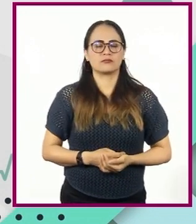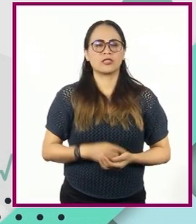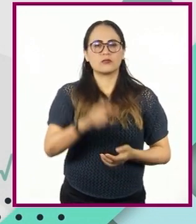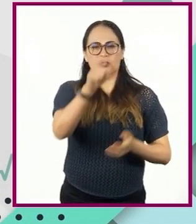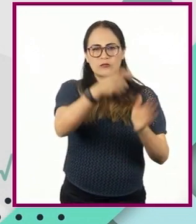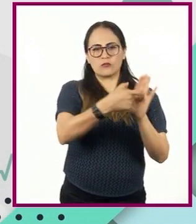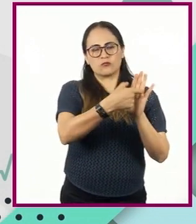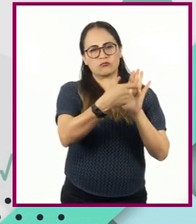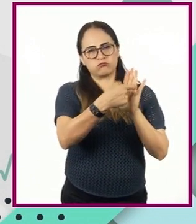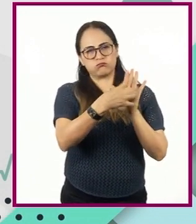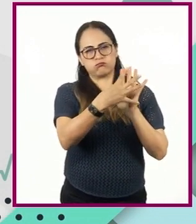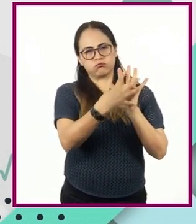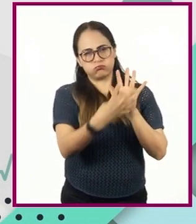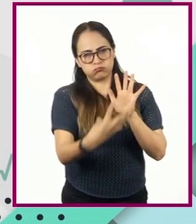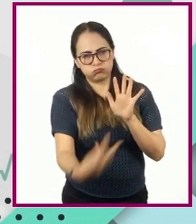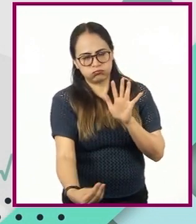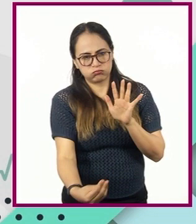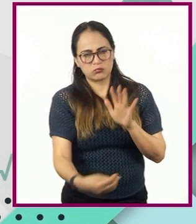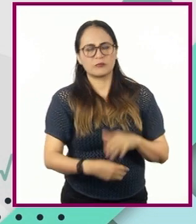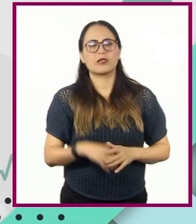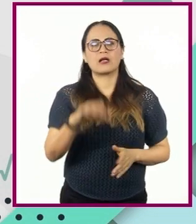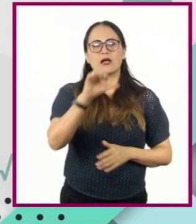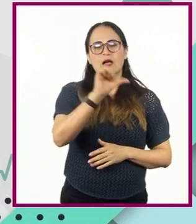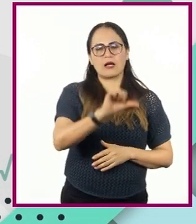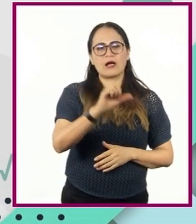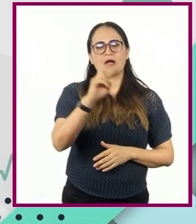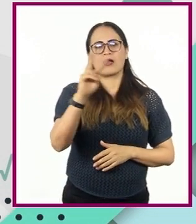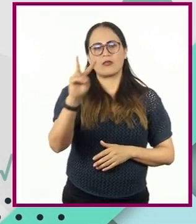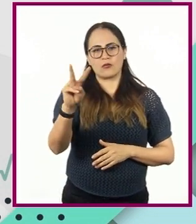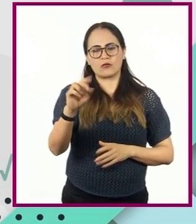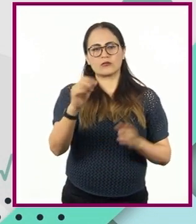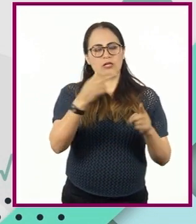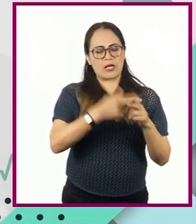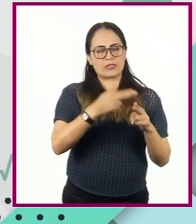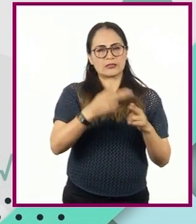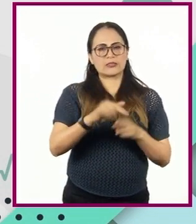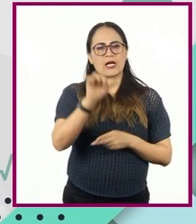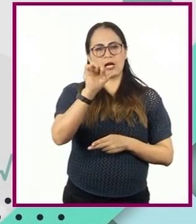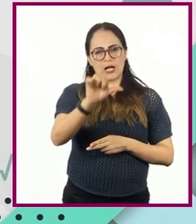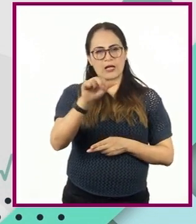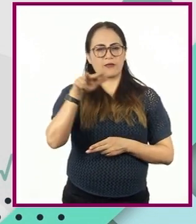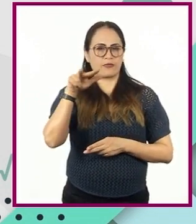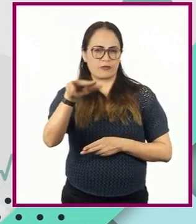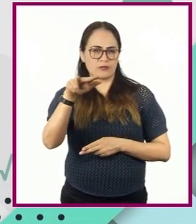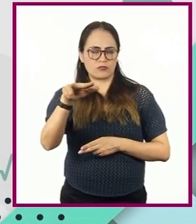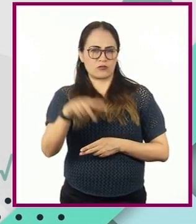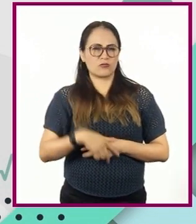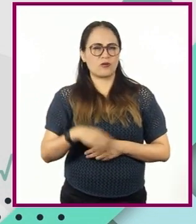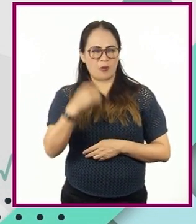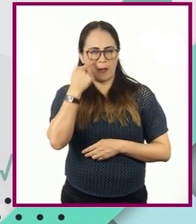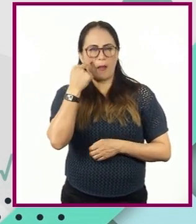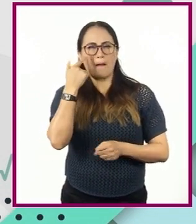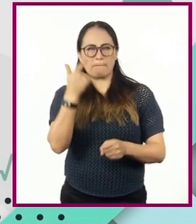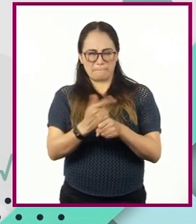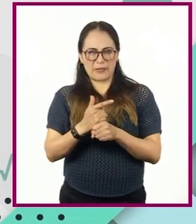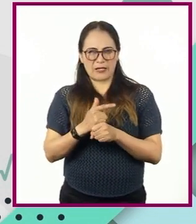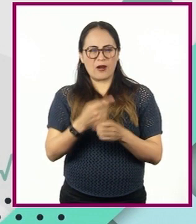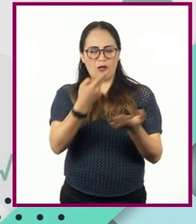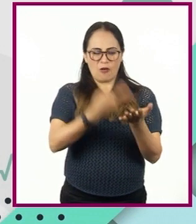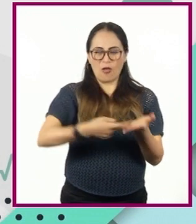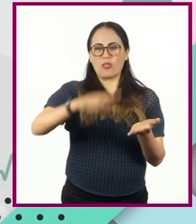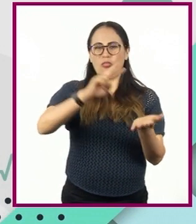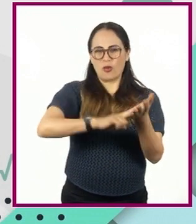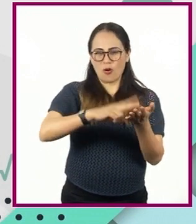arrastre, señalando desde la celda A2 hasta la A18. Como se observa, se han registrado los